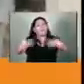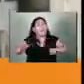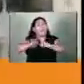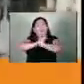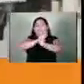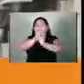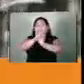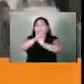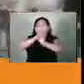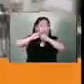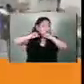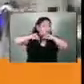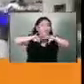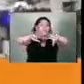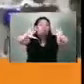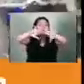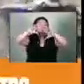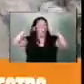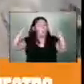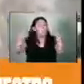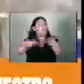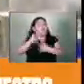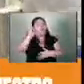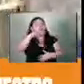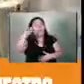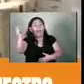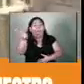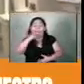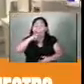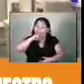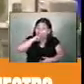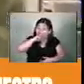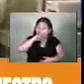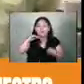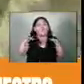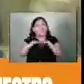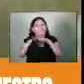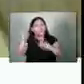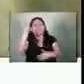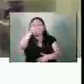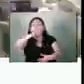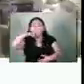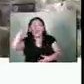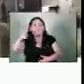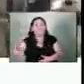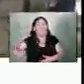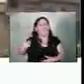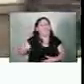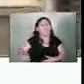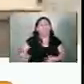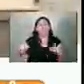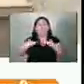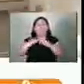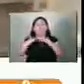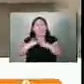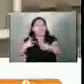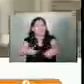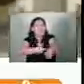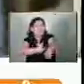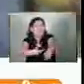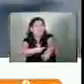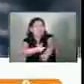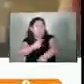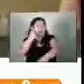mundo a una crisis que ha devastado a países pobres y ricos, obviamente más a los pobres, afectando a los sistemas de salud más avanzados y